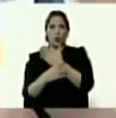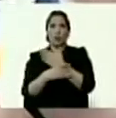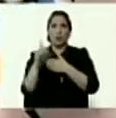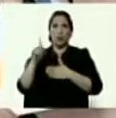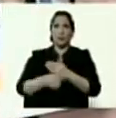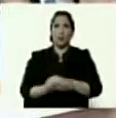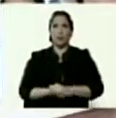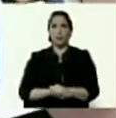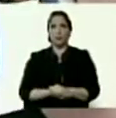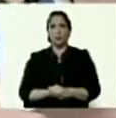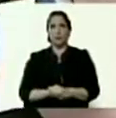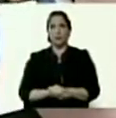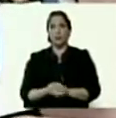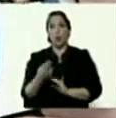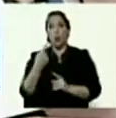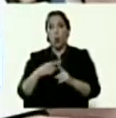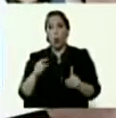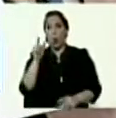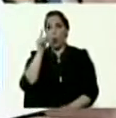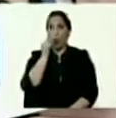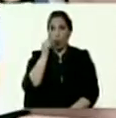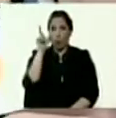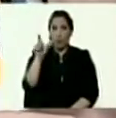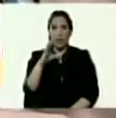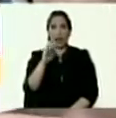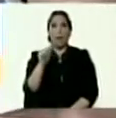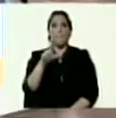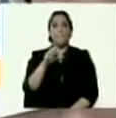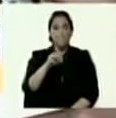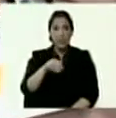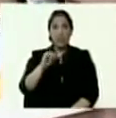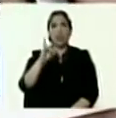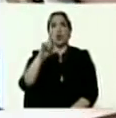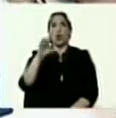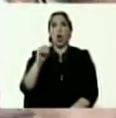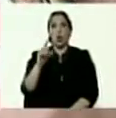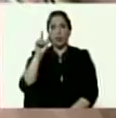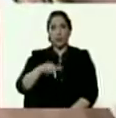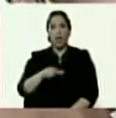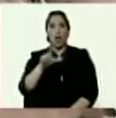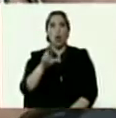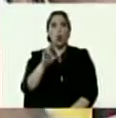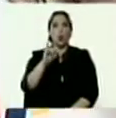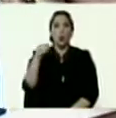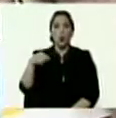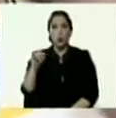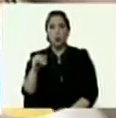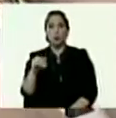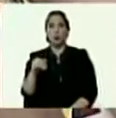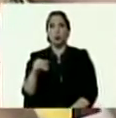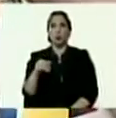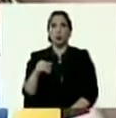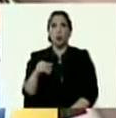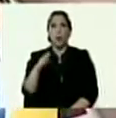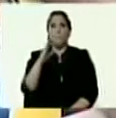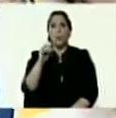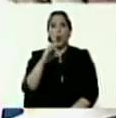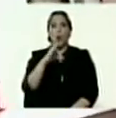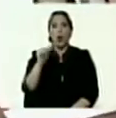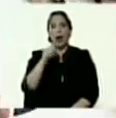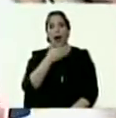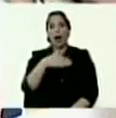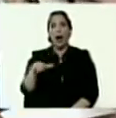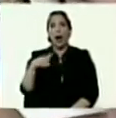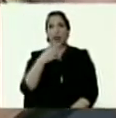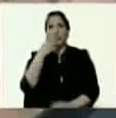Fría es Camilo Rosso Suárez, y la prefecta de Boca de Grita es Luz Marina Sánchez de Pernilla. Estas tres personas